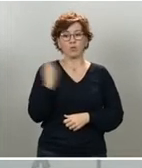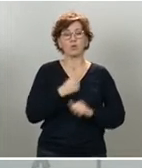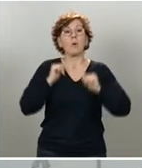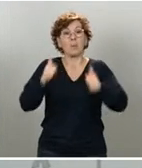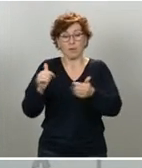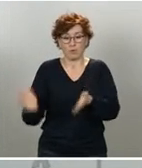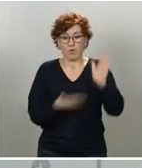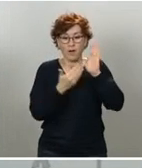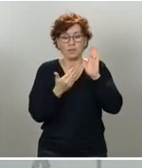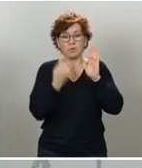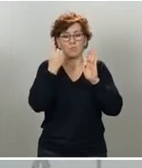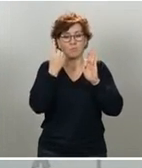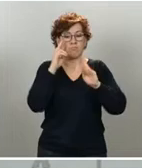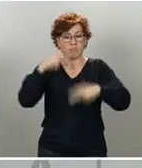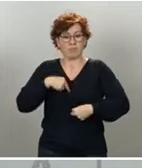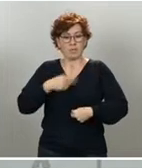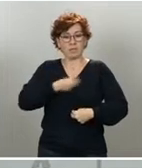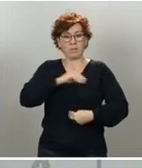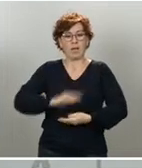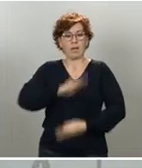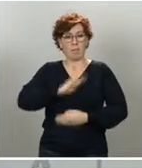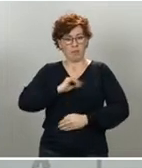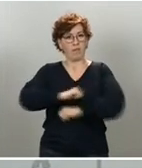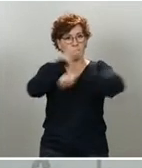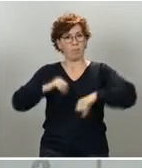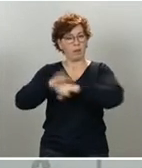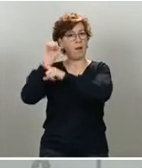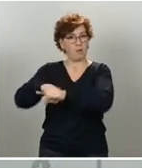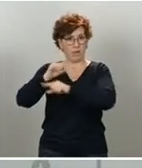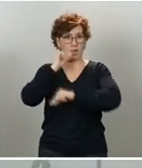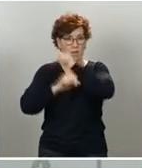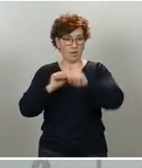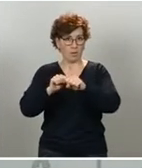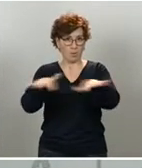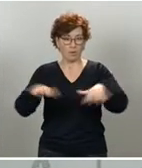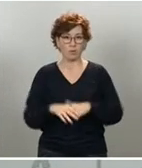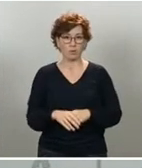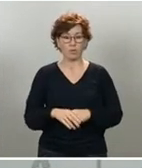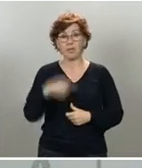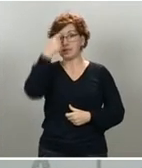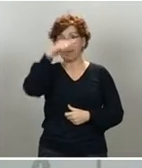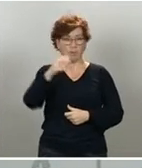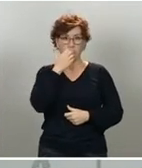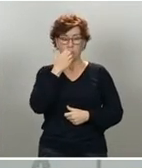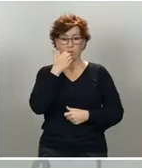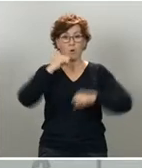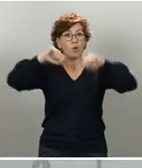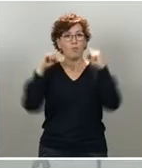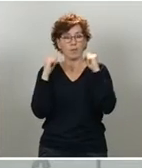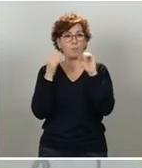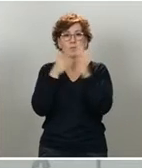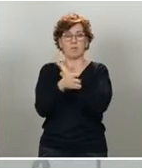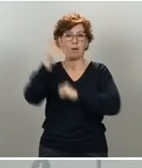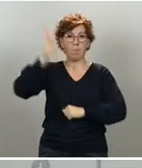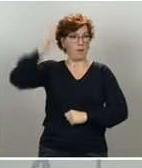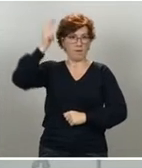al virus. Sabíamos, por ejemplo, que el confinamiento era el modo de cortar en seco la propagación del virus. Y